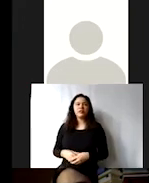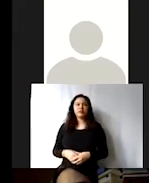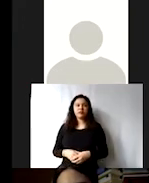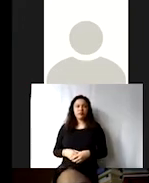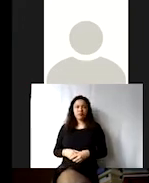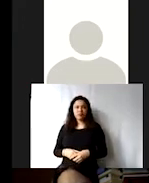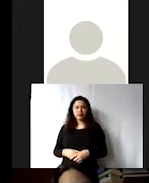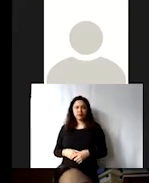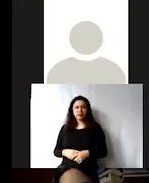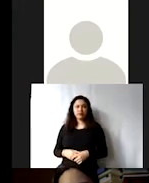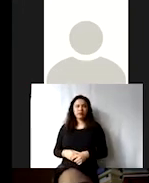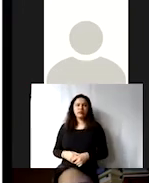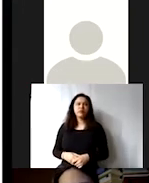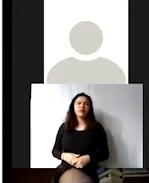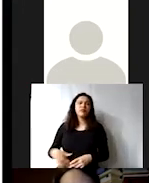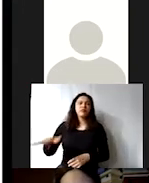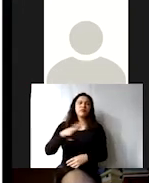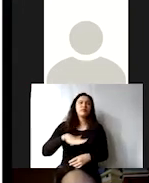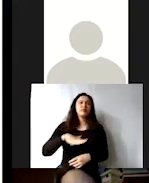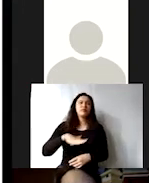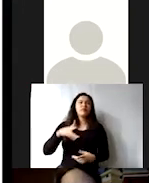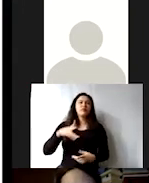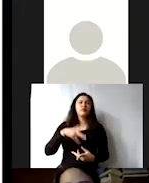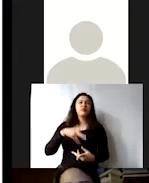la socialización es súper sencillo.